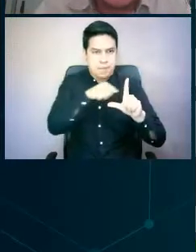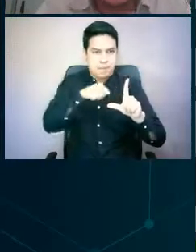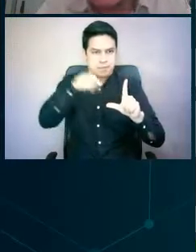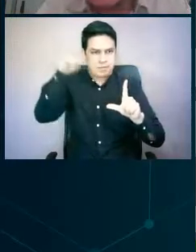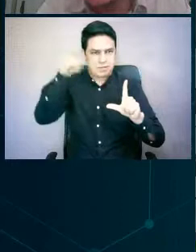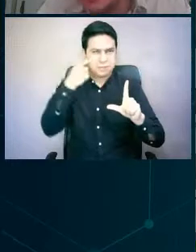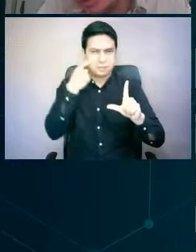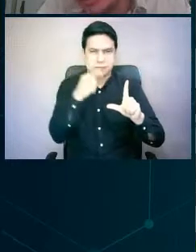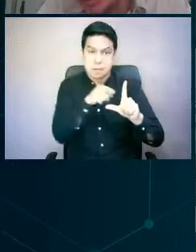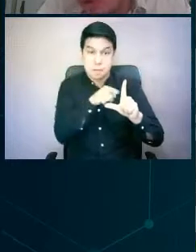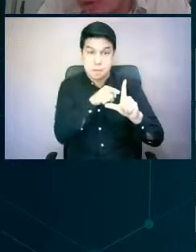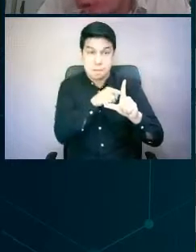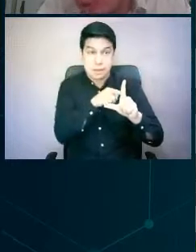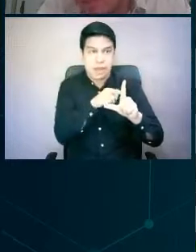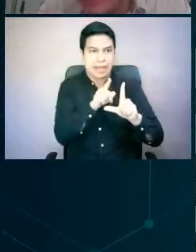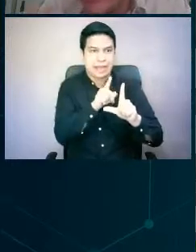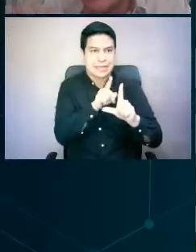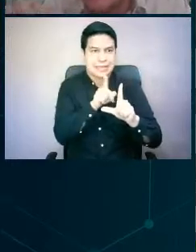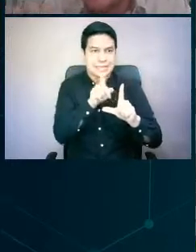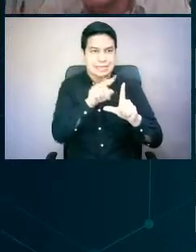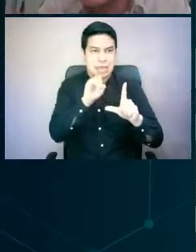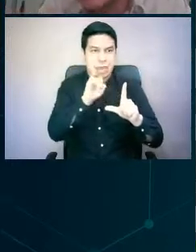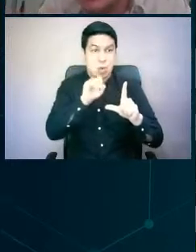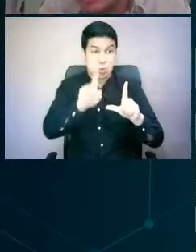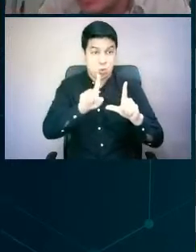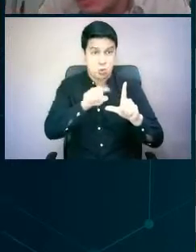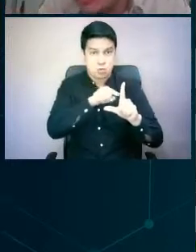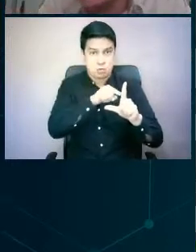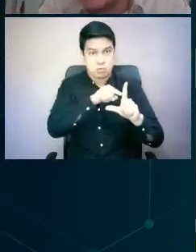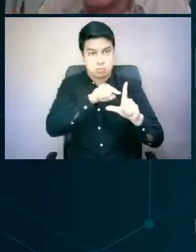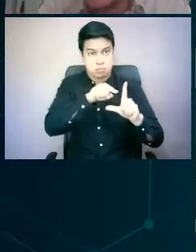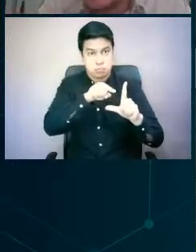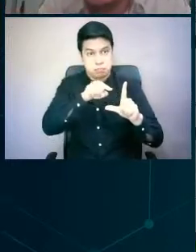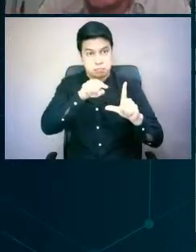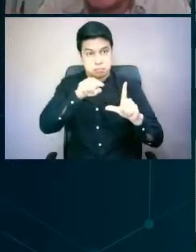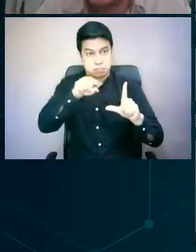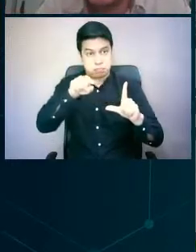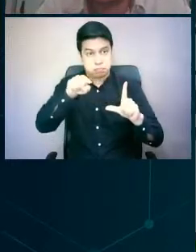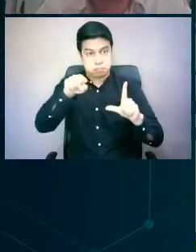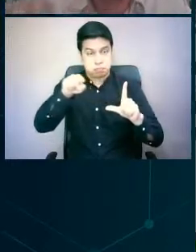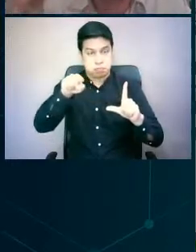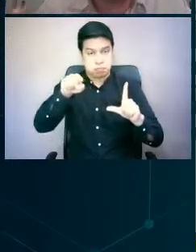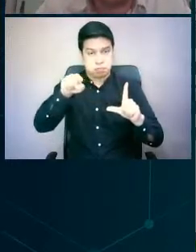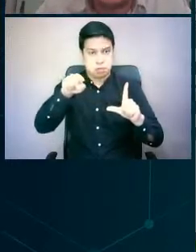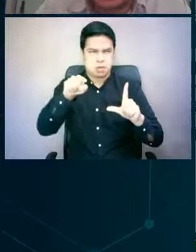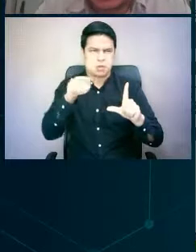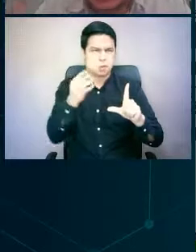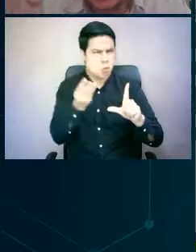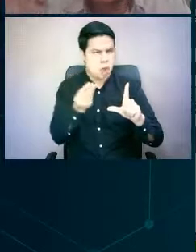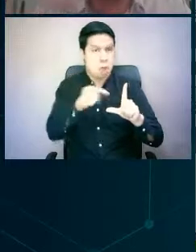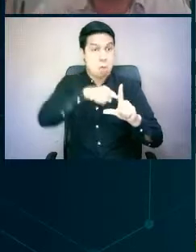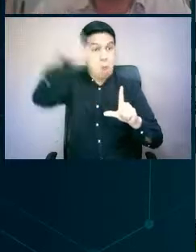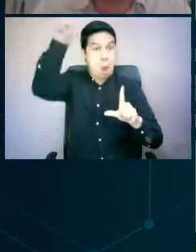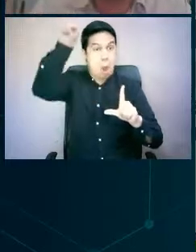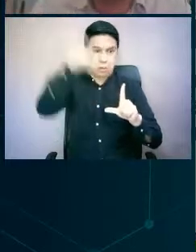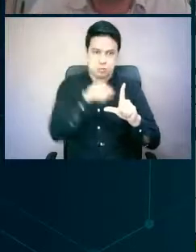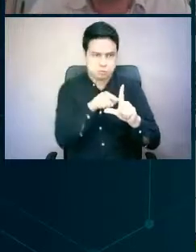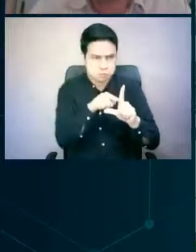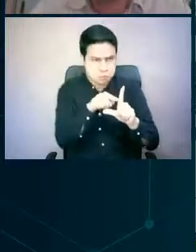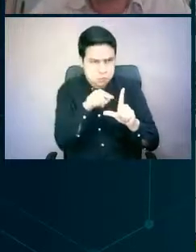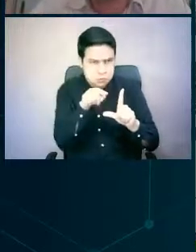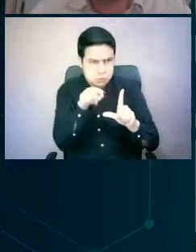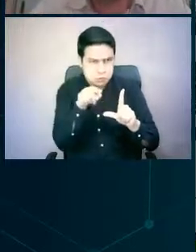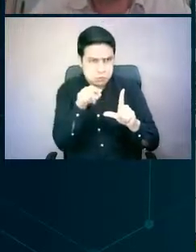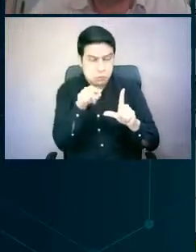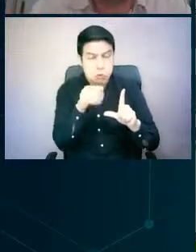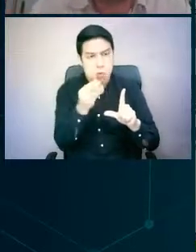que arranca en S1, coge con una pendiente, una pendiente pequeña, luego tiene una segunda